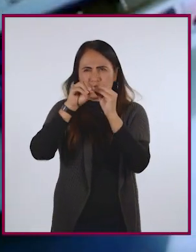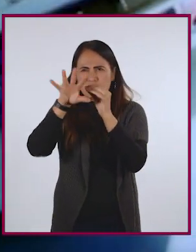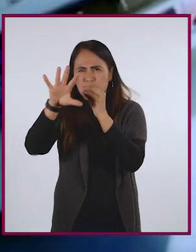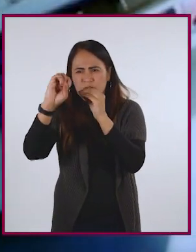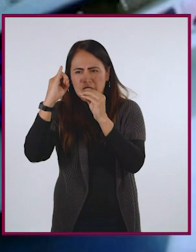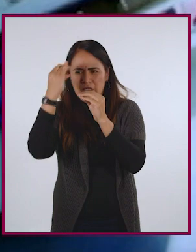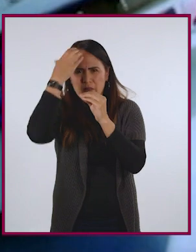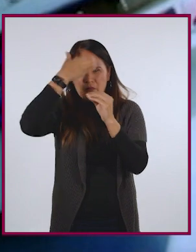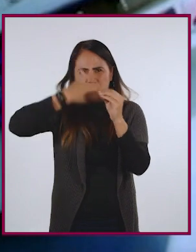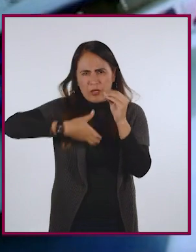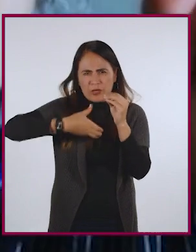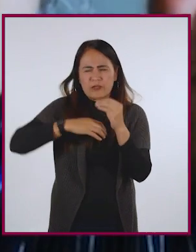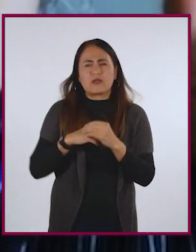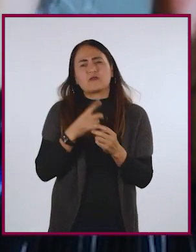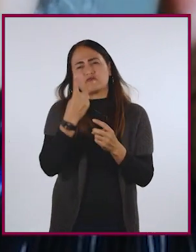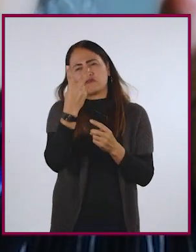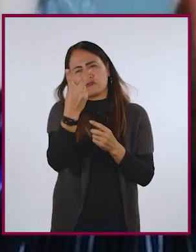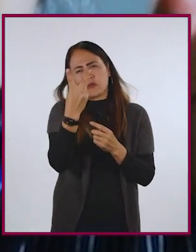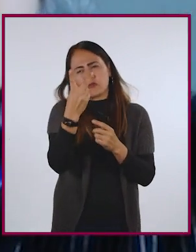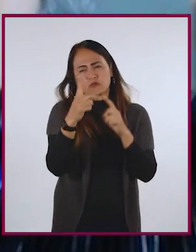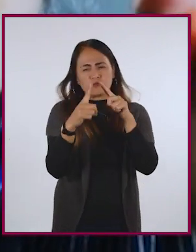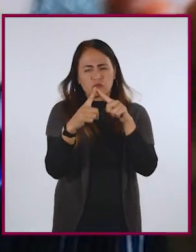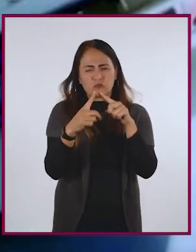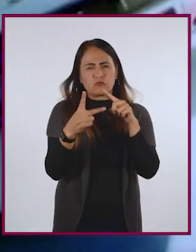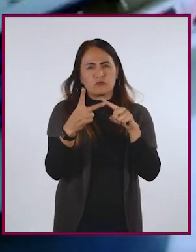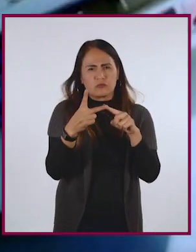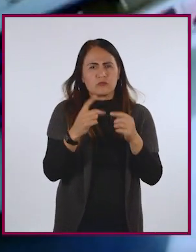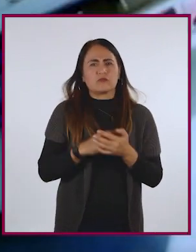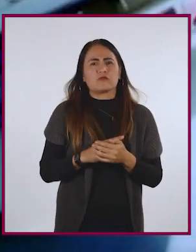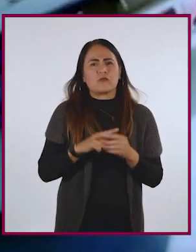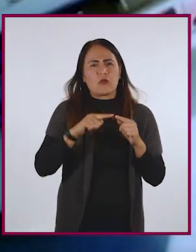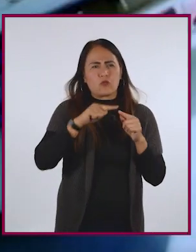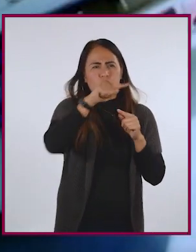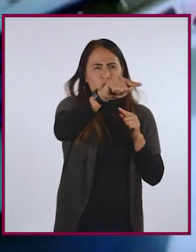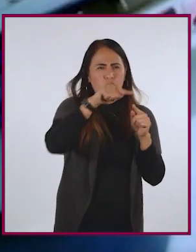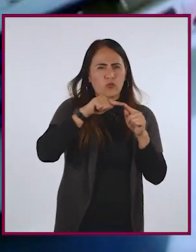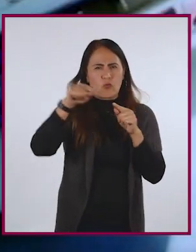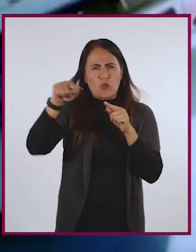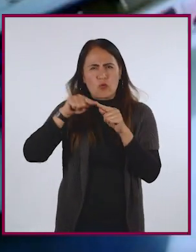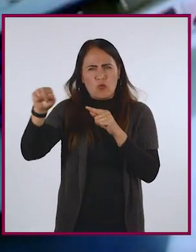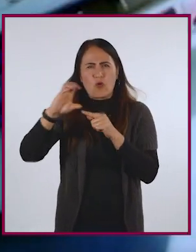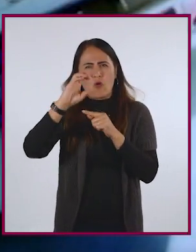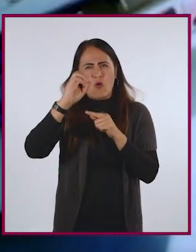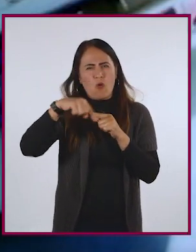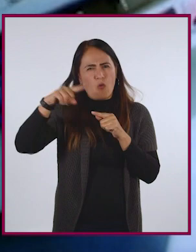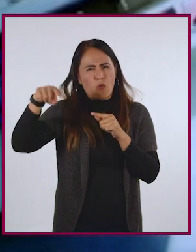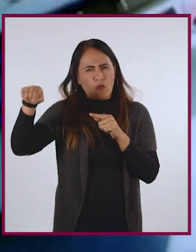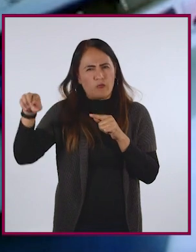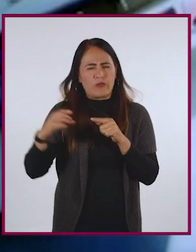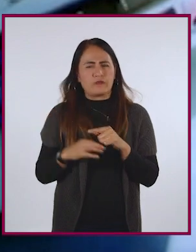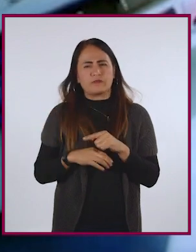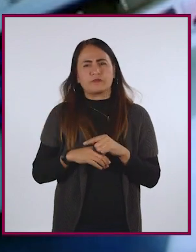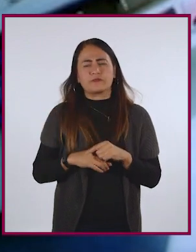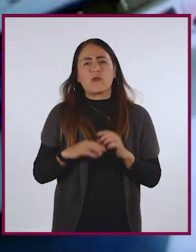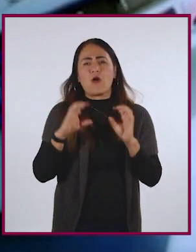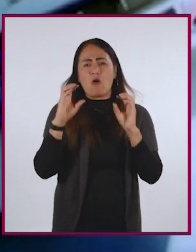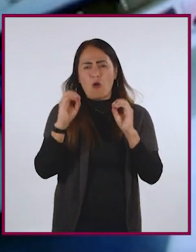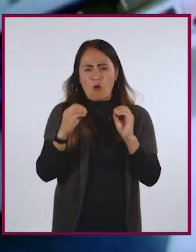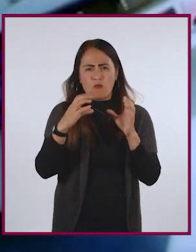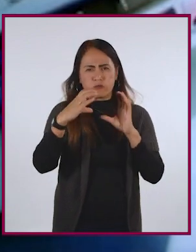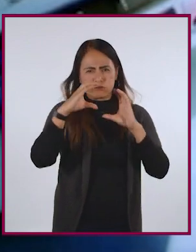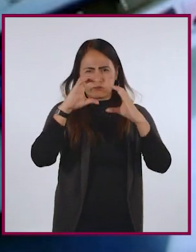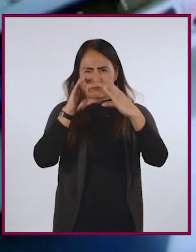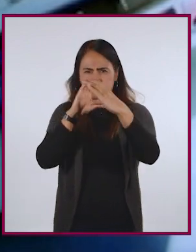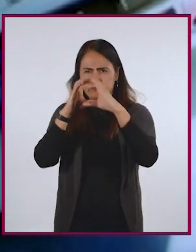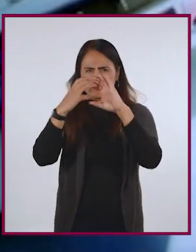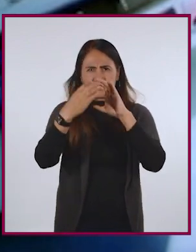una de las imágenes hay dos opciones: o corresponden a diferentes longitudes de onda, o mueve la cámara para ver si